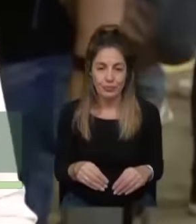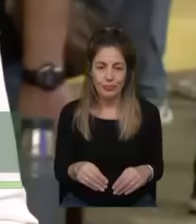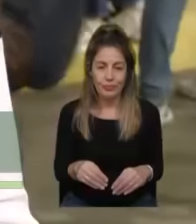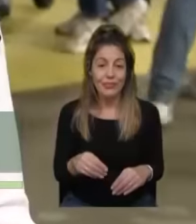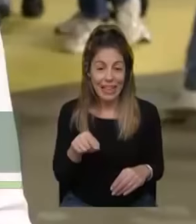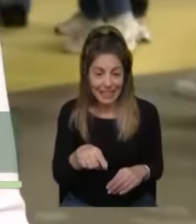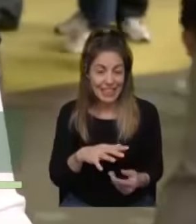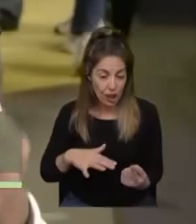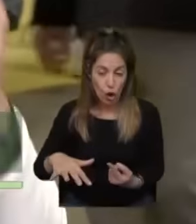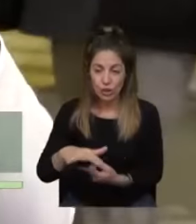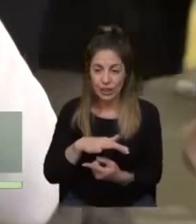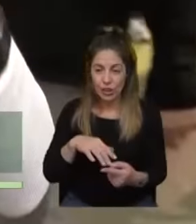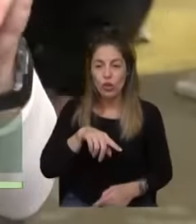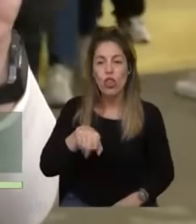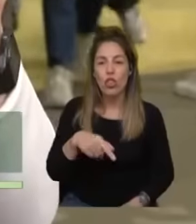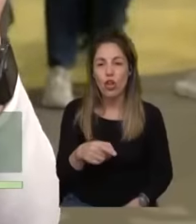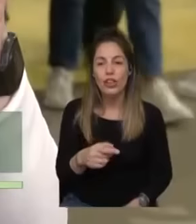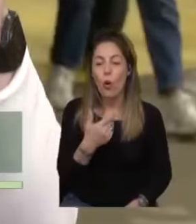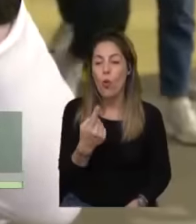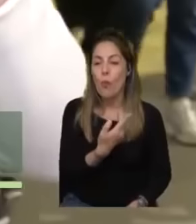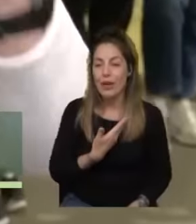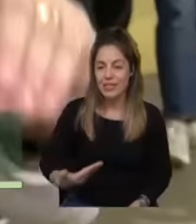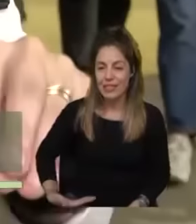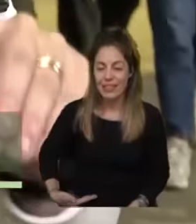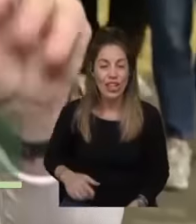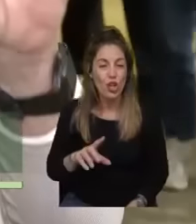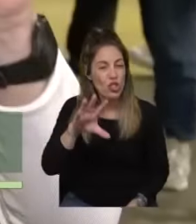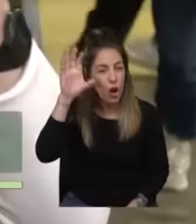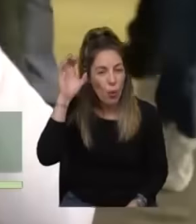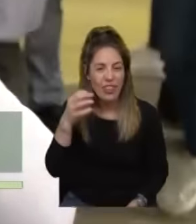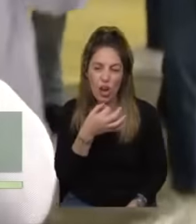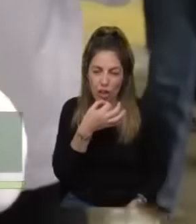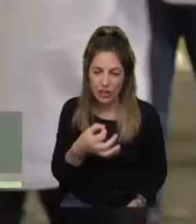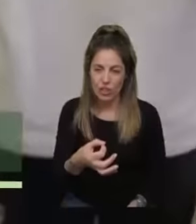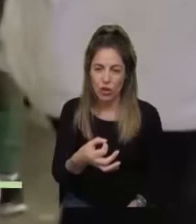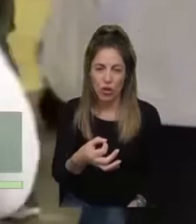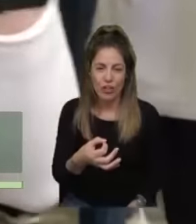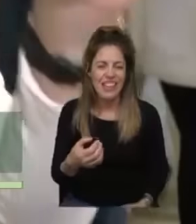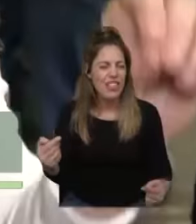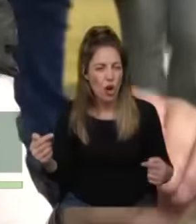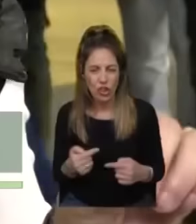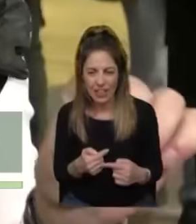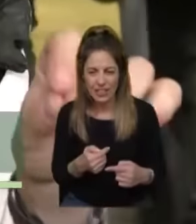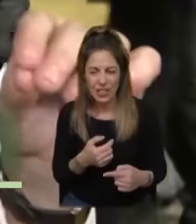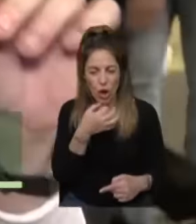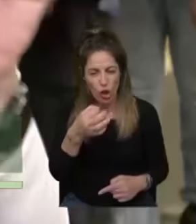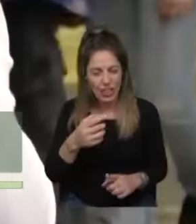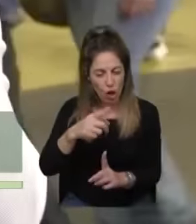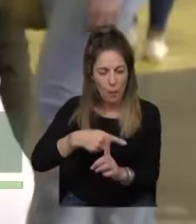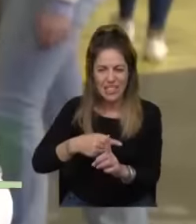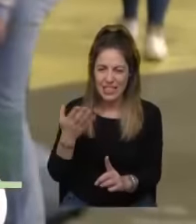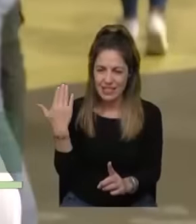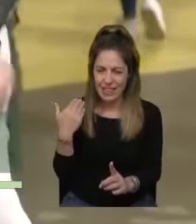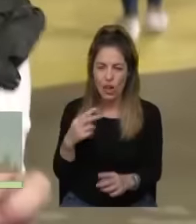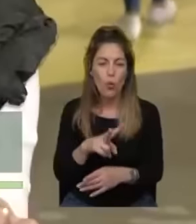Y en este contexto, donde un presidente no se acuerda de lo que dijo, se contradice con lo que dijo unos meses antes,